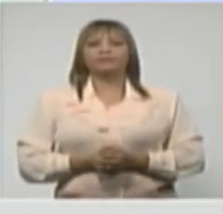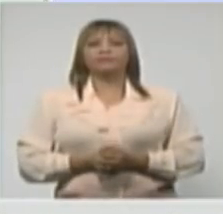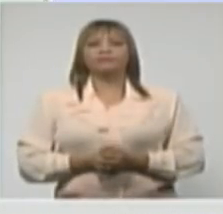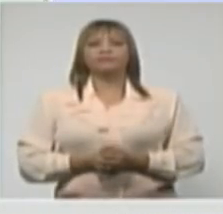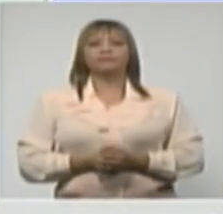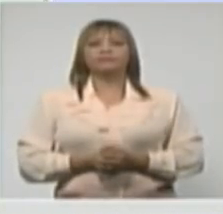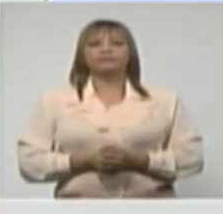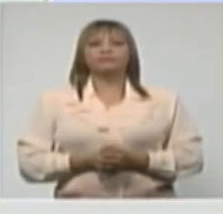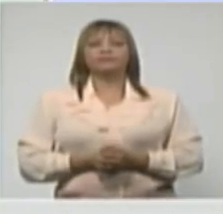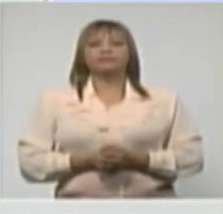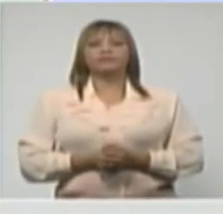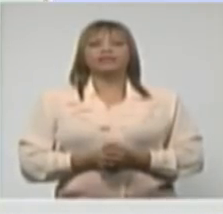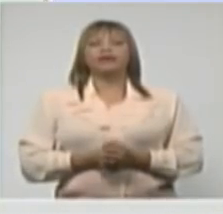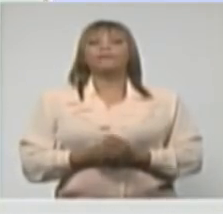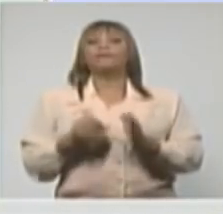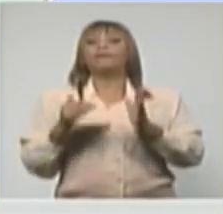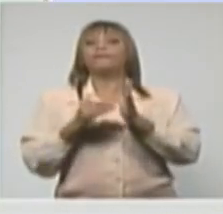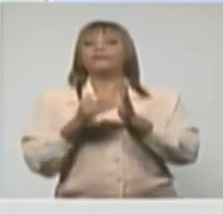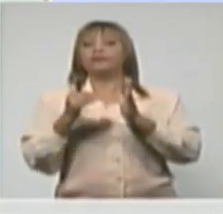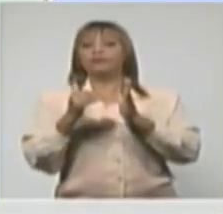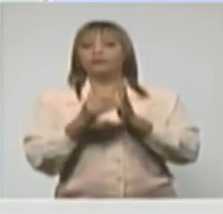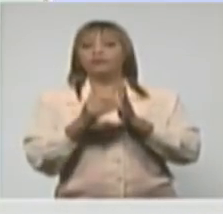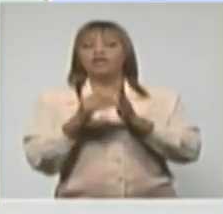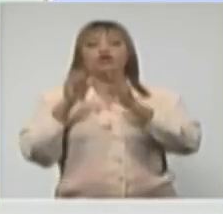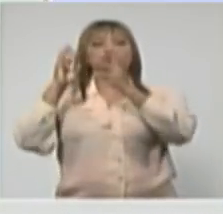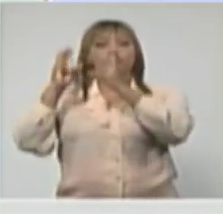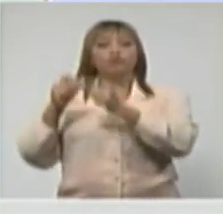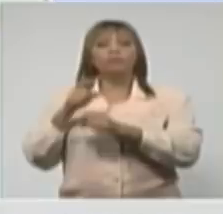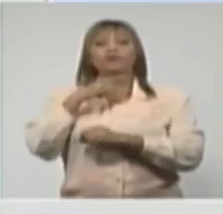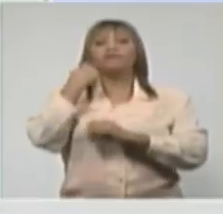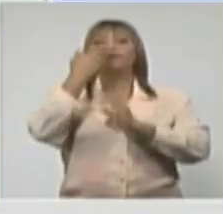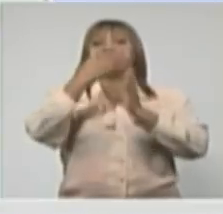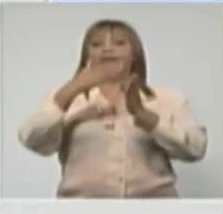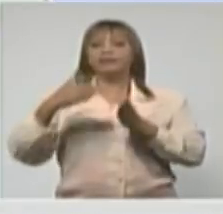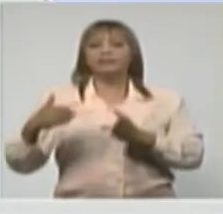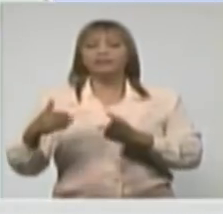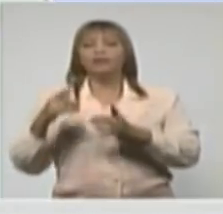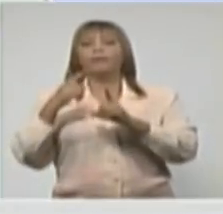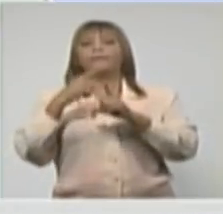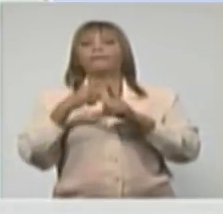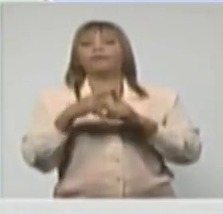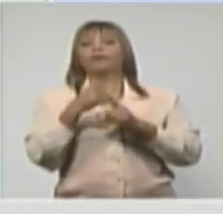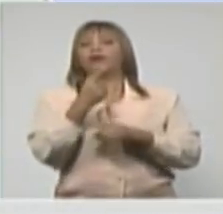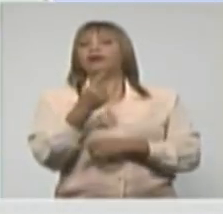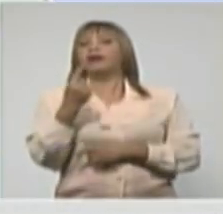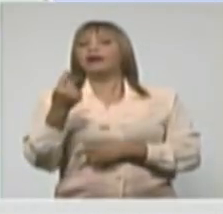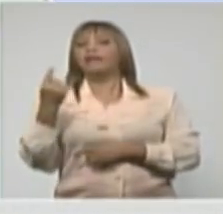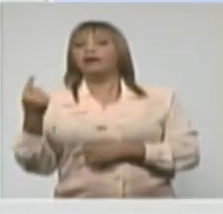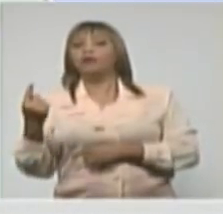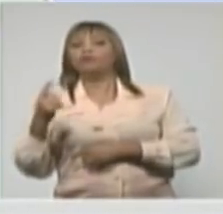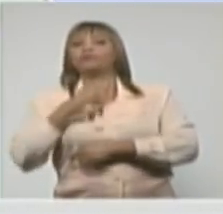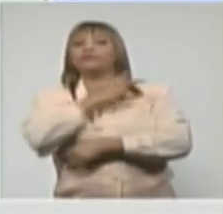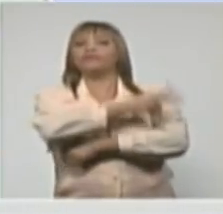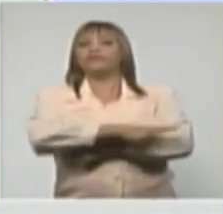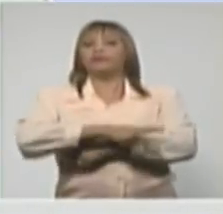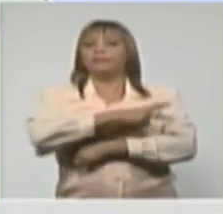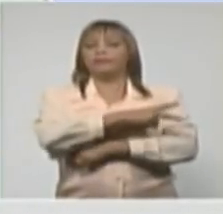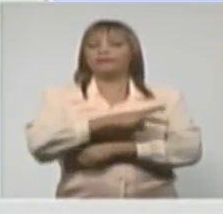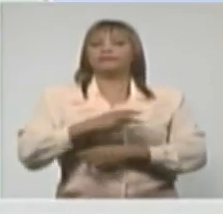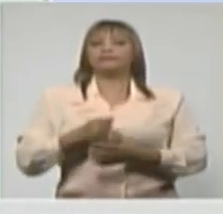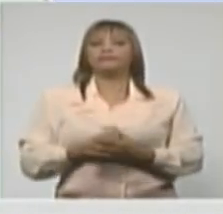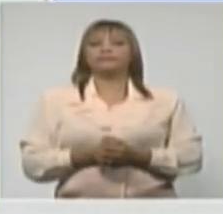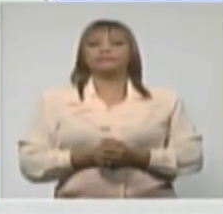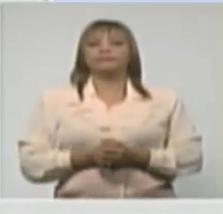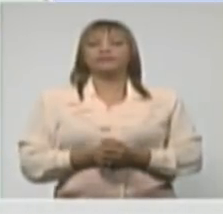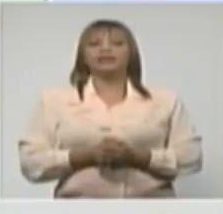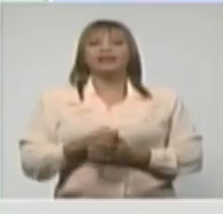por millones de habitantes, o sea, el número de fallecidos por cada uno de los continentes. El azul que se ve